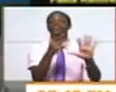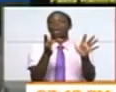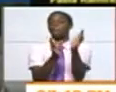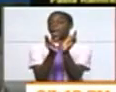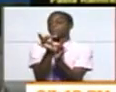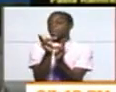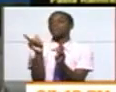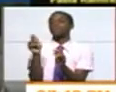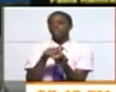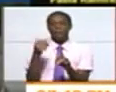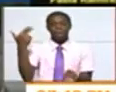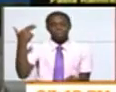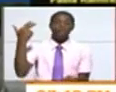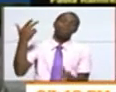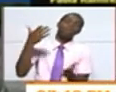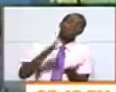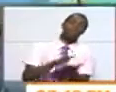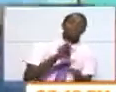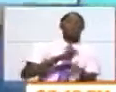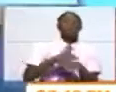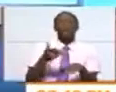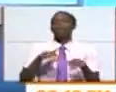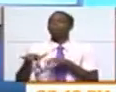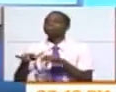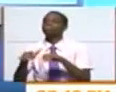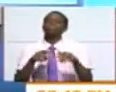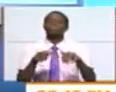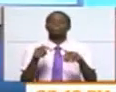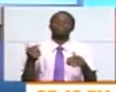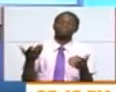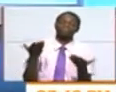de un disparo en la cabeza durante una manifestación.